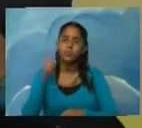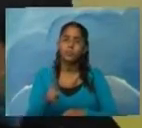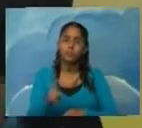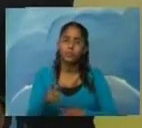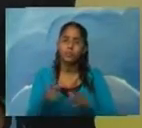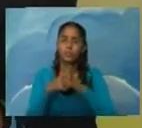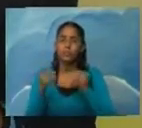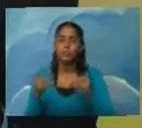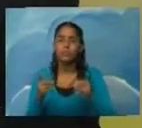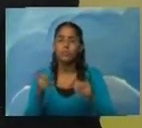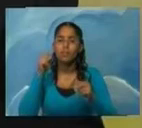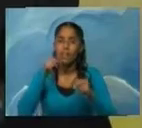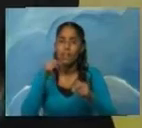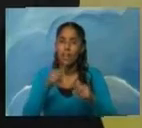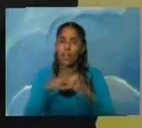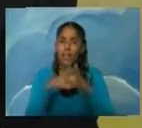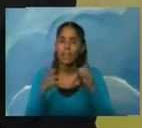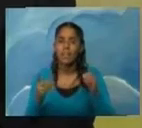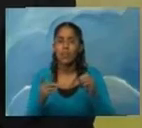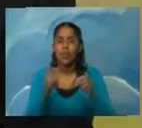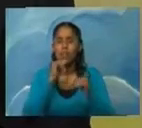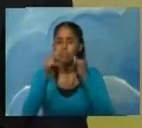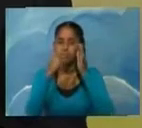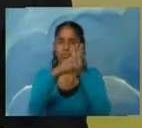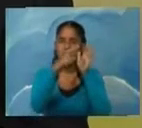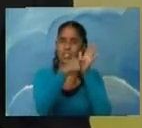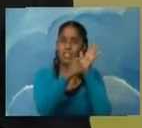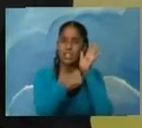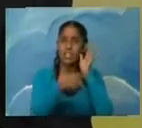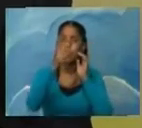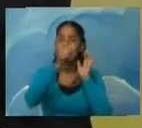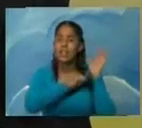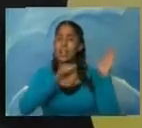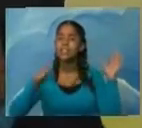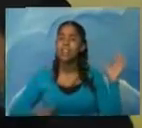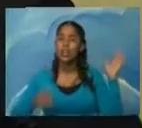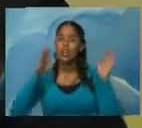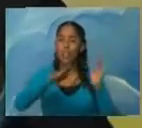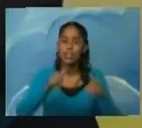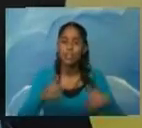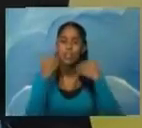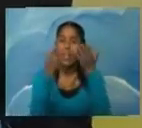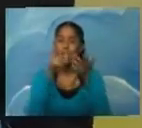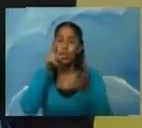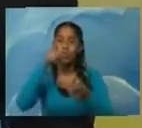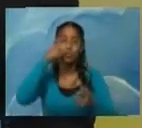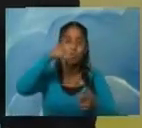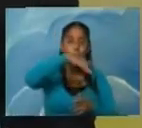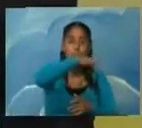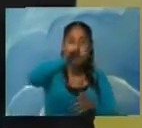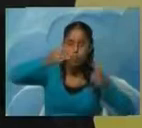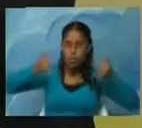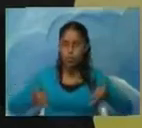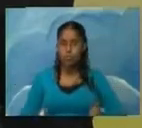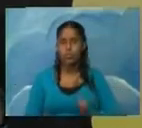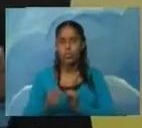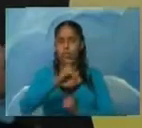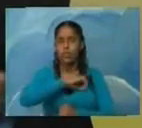traducir estas indicaciones que el Señor le está dando a su pueblo, que nos está dando a nosotros hoy, de